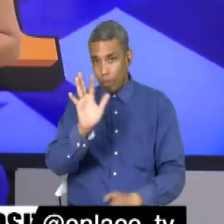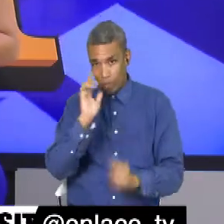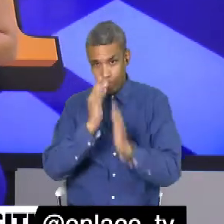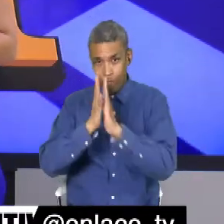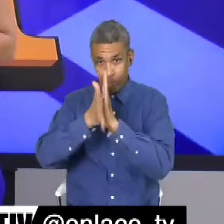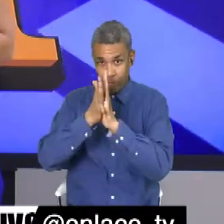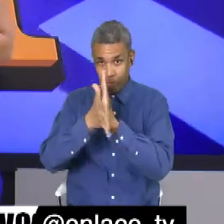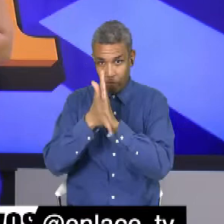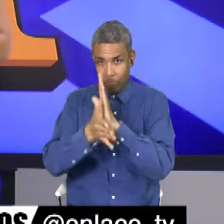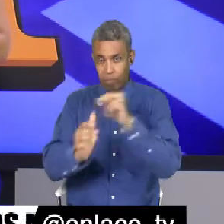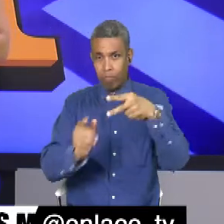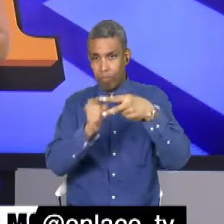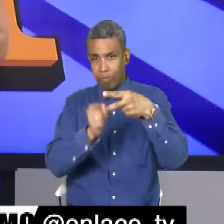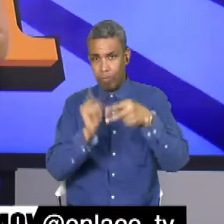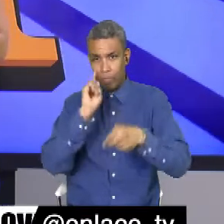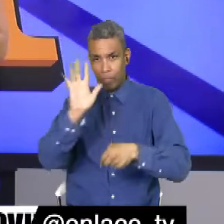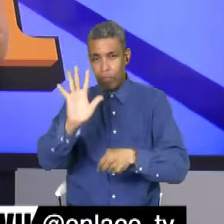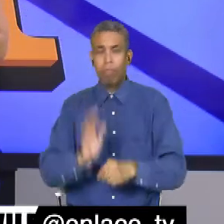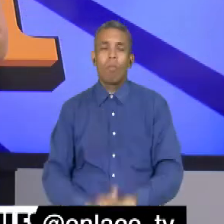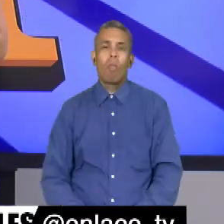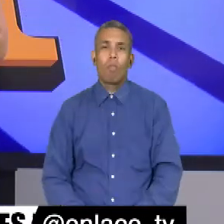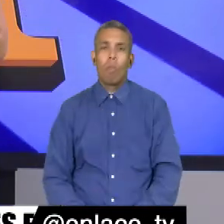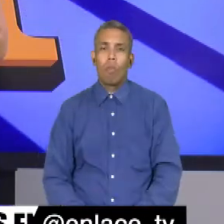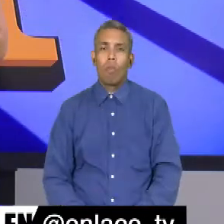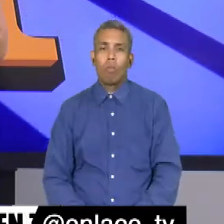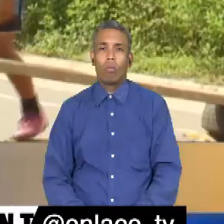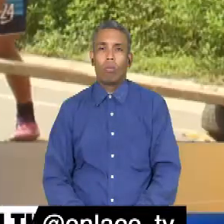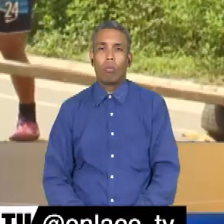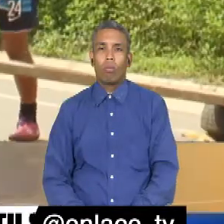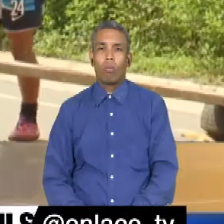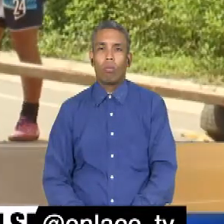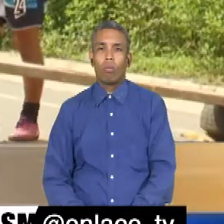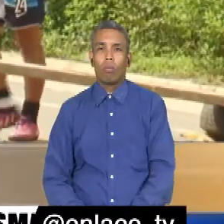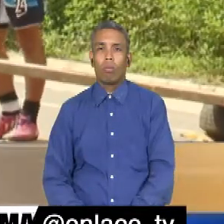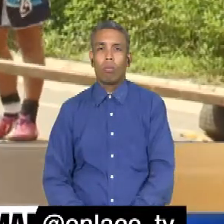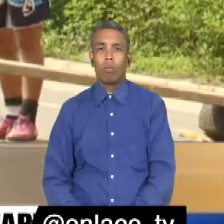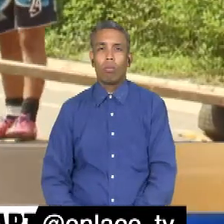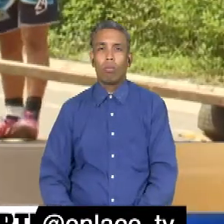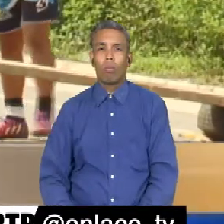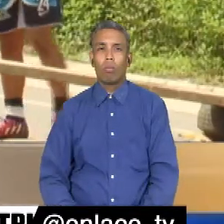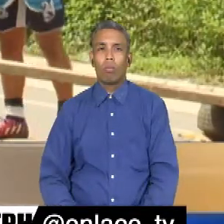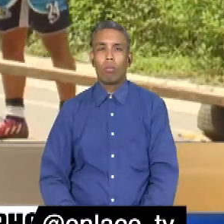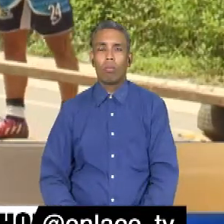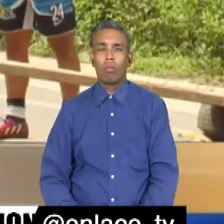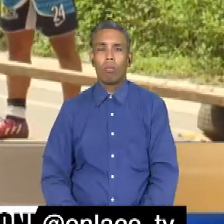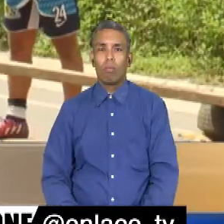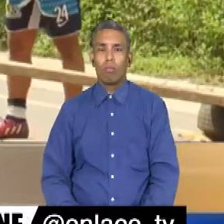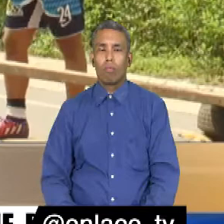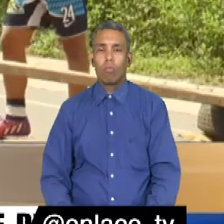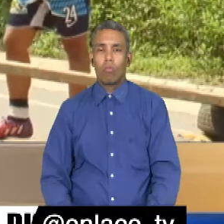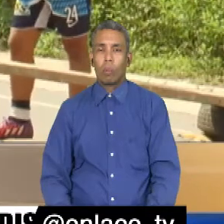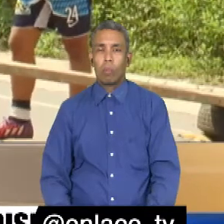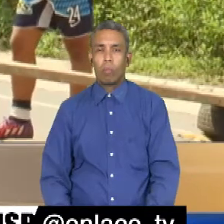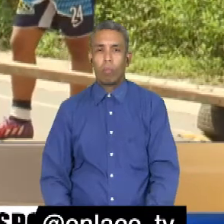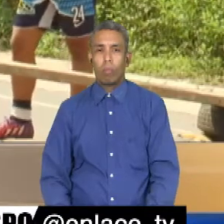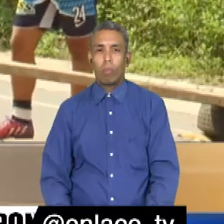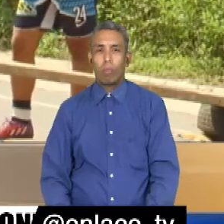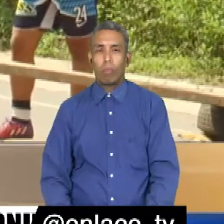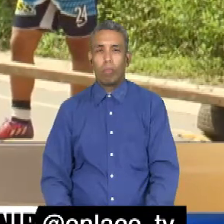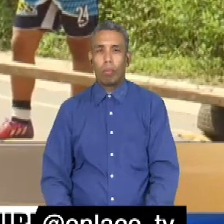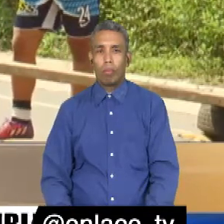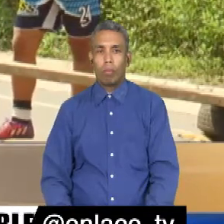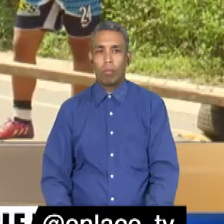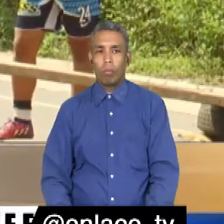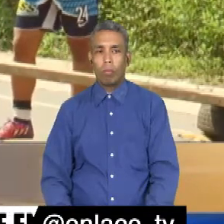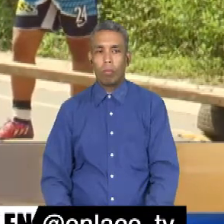en la presente emisión de Enlace Noticias. Bienvenidos. Continúan las protestas pacíficas en la vía al corregimiento del centro por parte